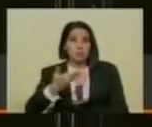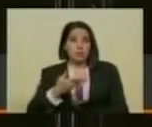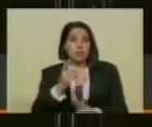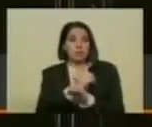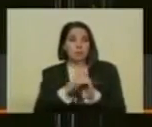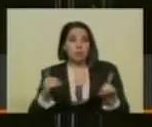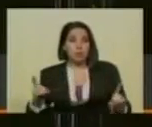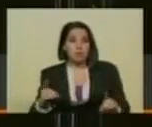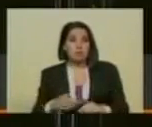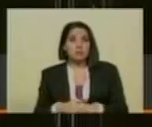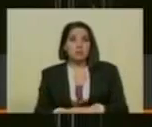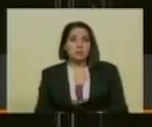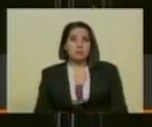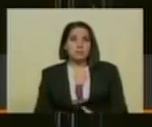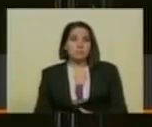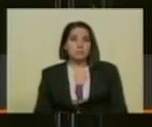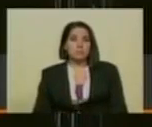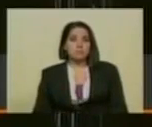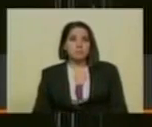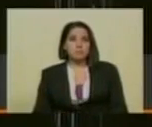democracia.